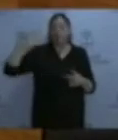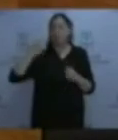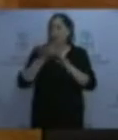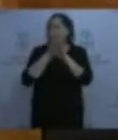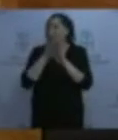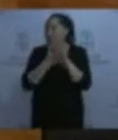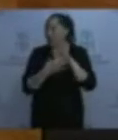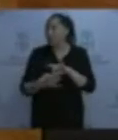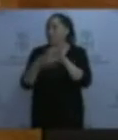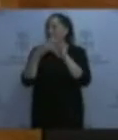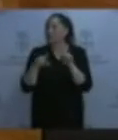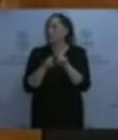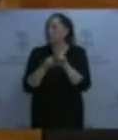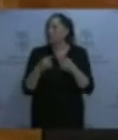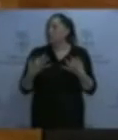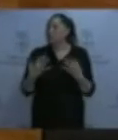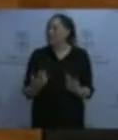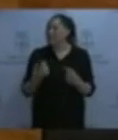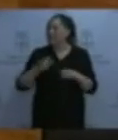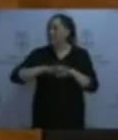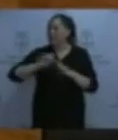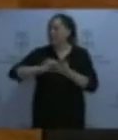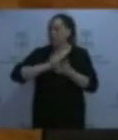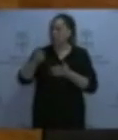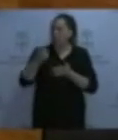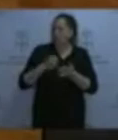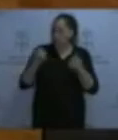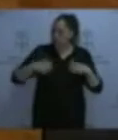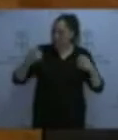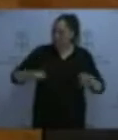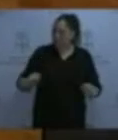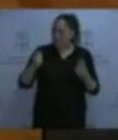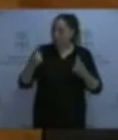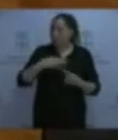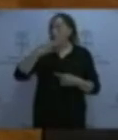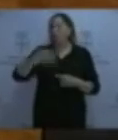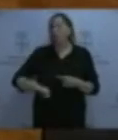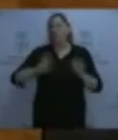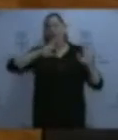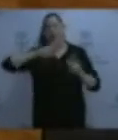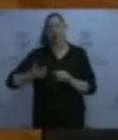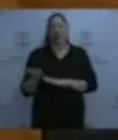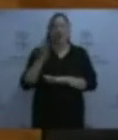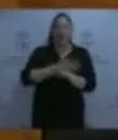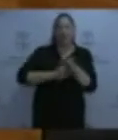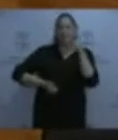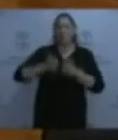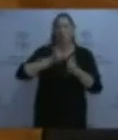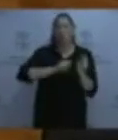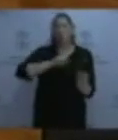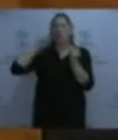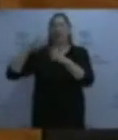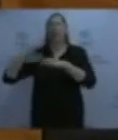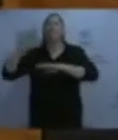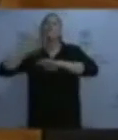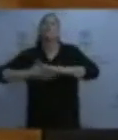la premura para tener disponibles estos contratos y era que precisamente debieron calcular mejor el fin del concurso de traslados que tuviera